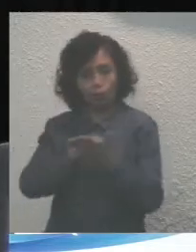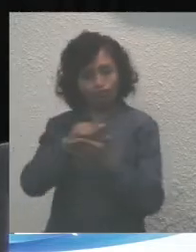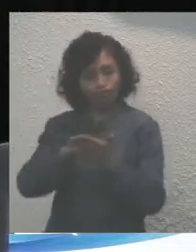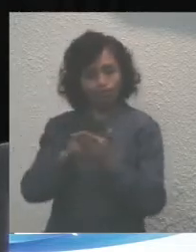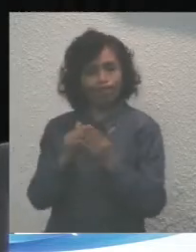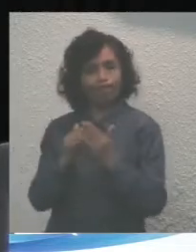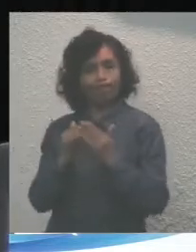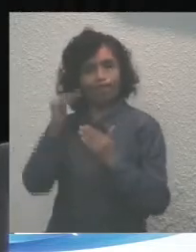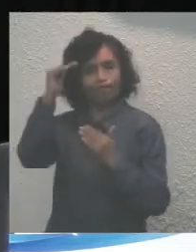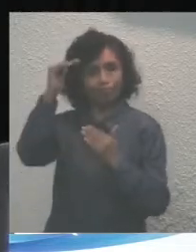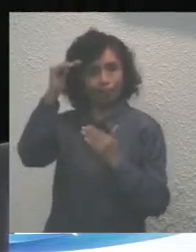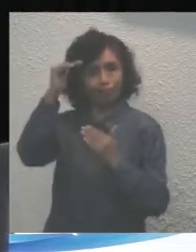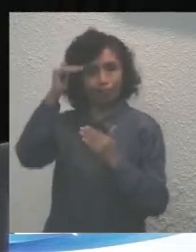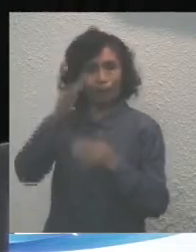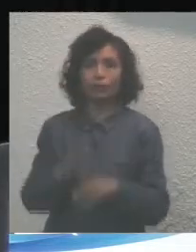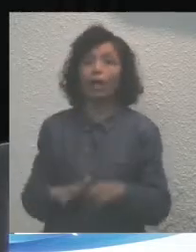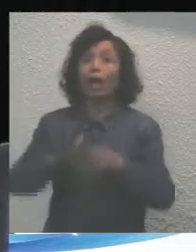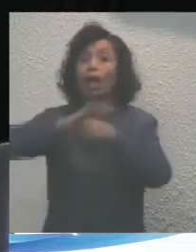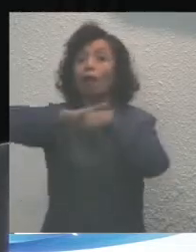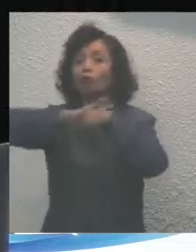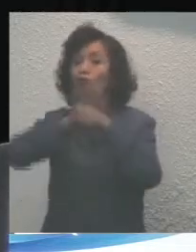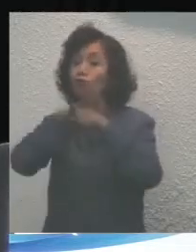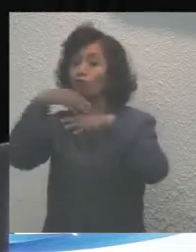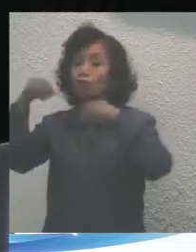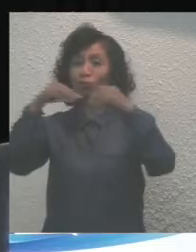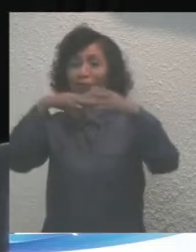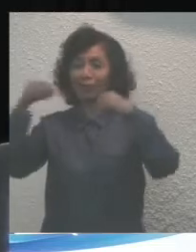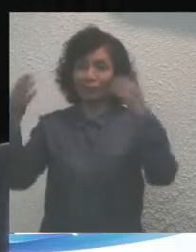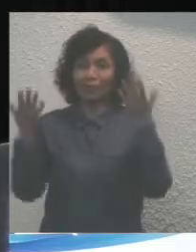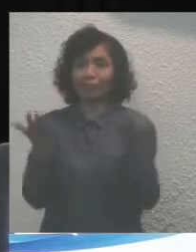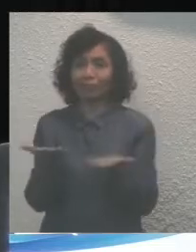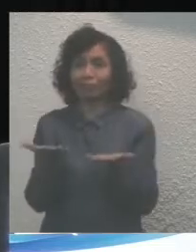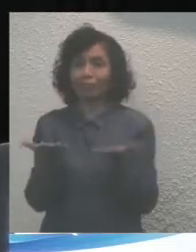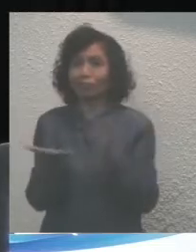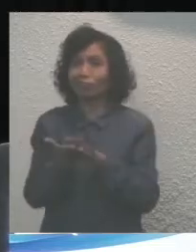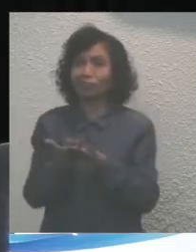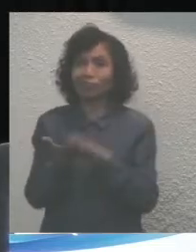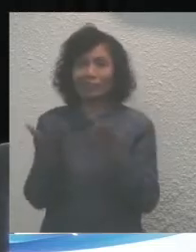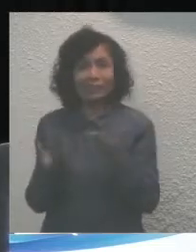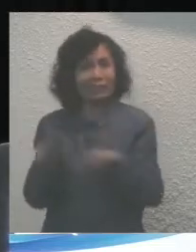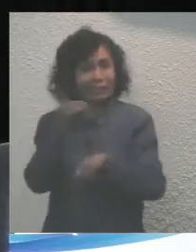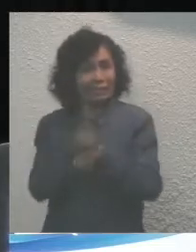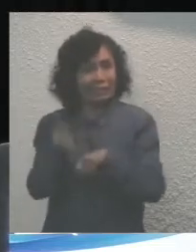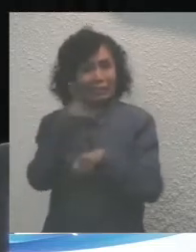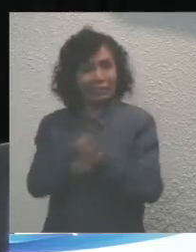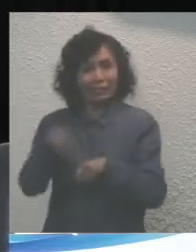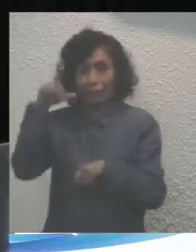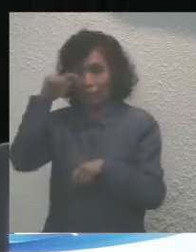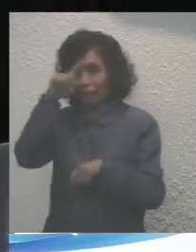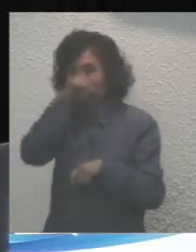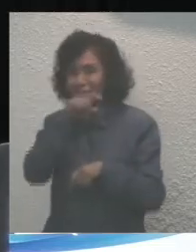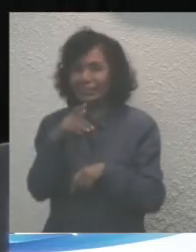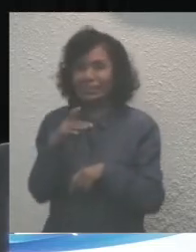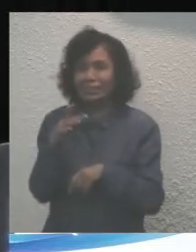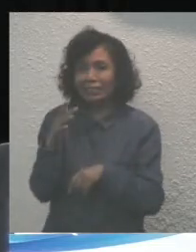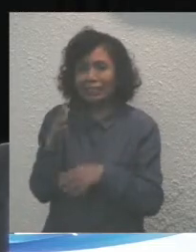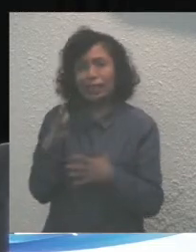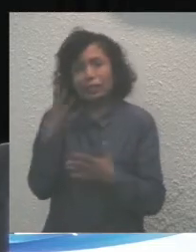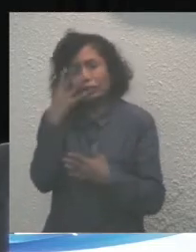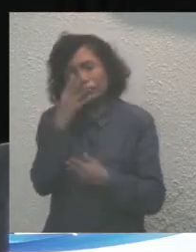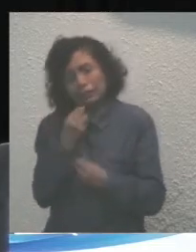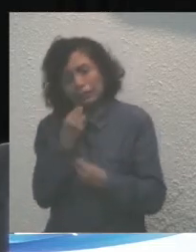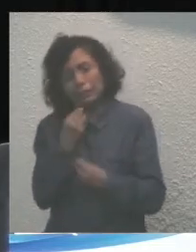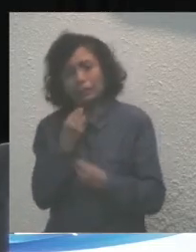merecen. La pandemia nos puso ante días difíciles de dolor, de